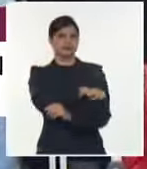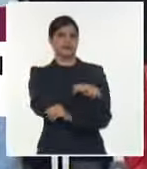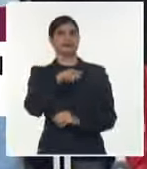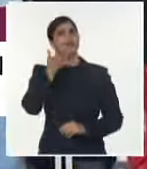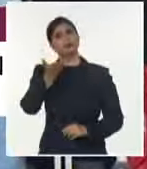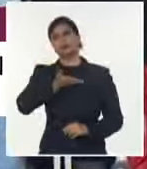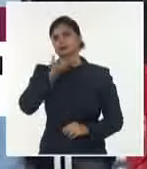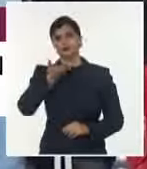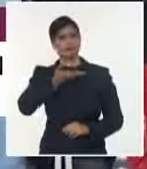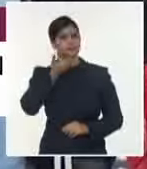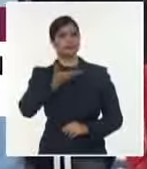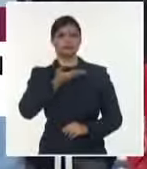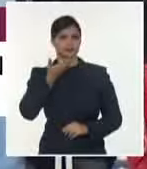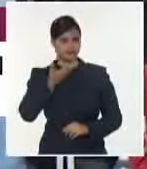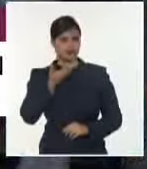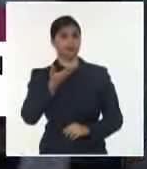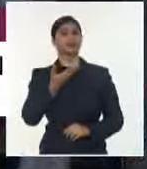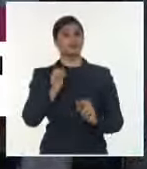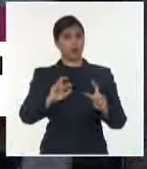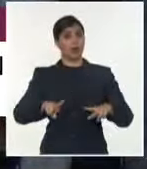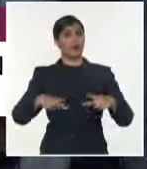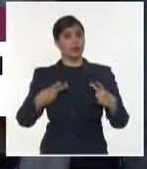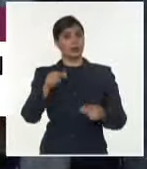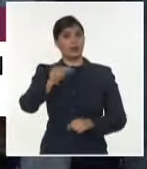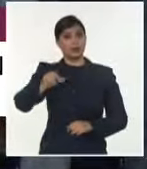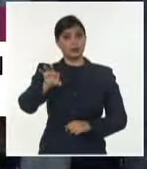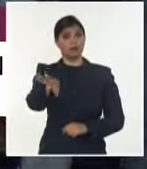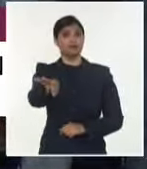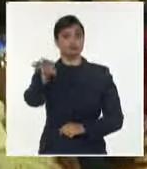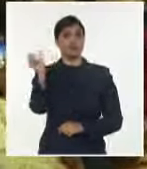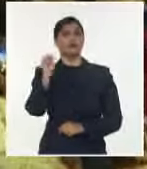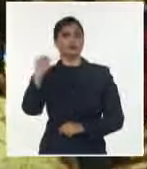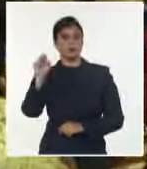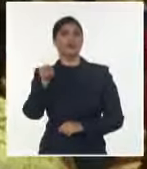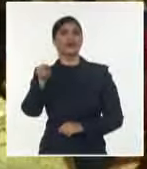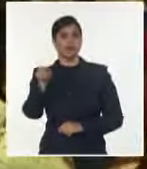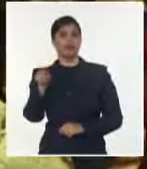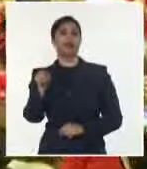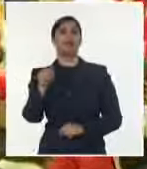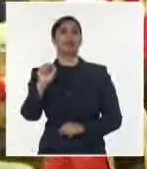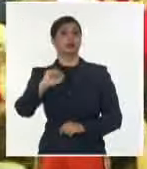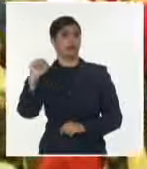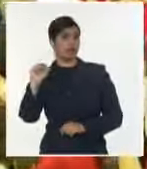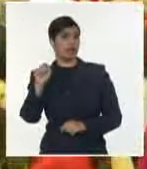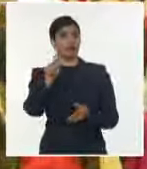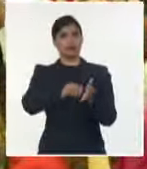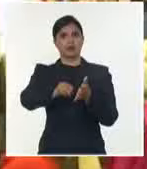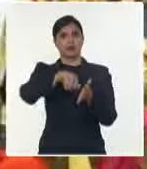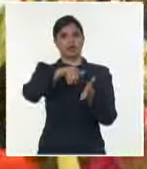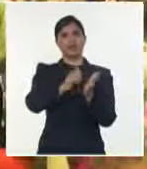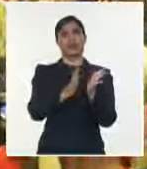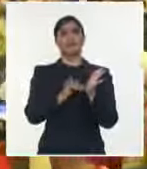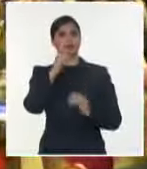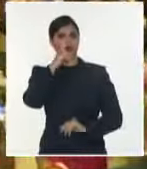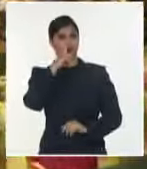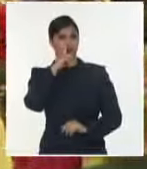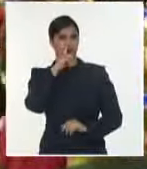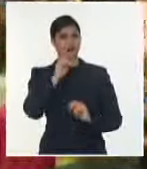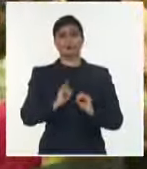retórica incendiaria para arremeter una vez más contra la migración, tema clave de las elecciones presidenciales. Según los sondeos